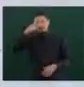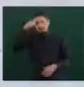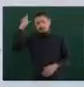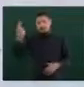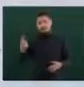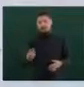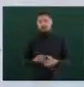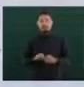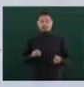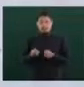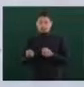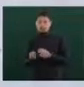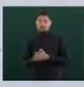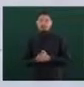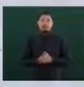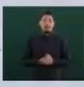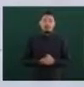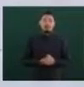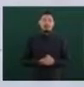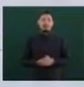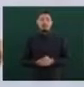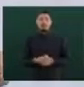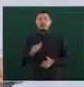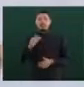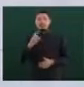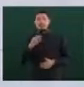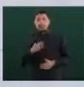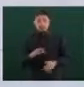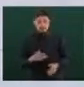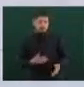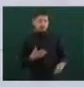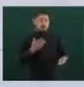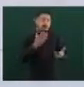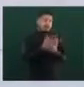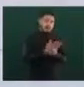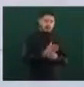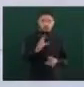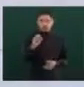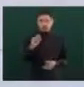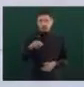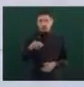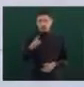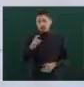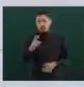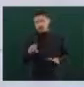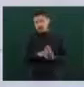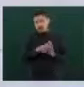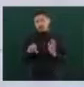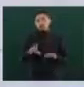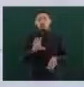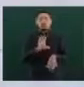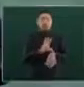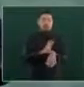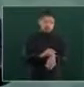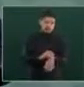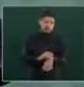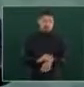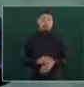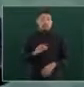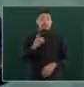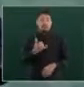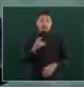sea una realidad con la ayuda de todas las familias y además en un